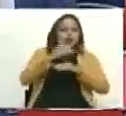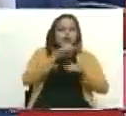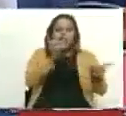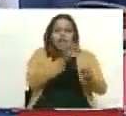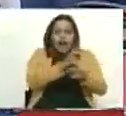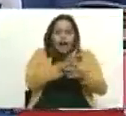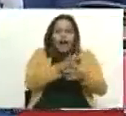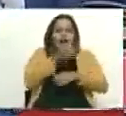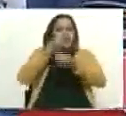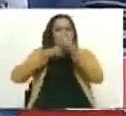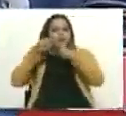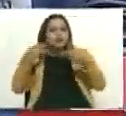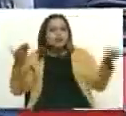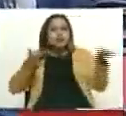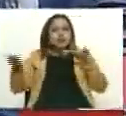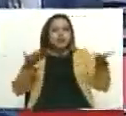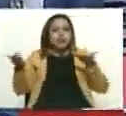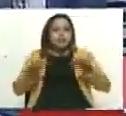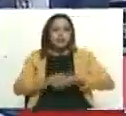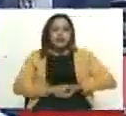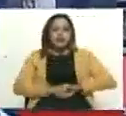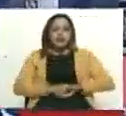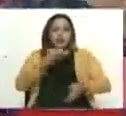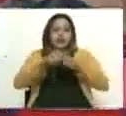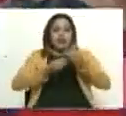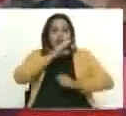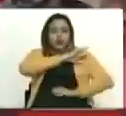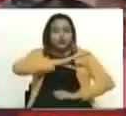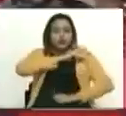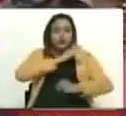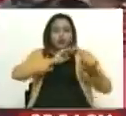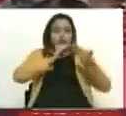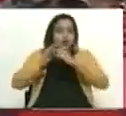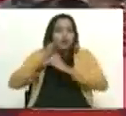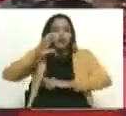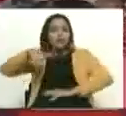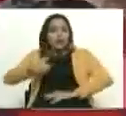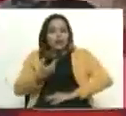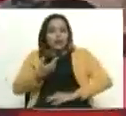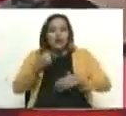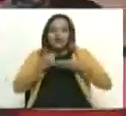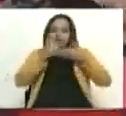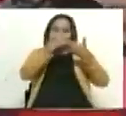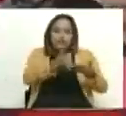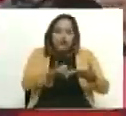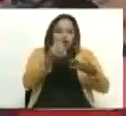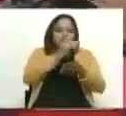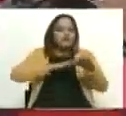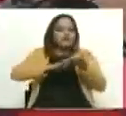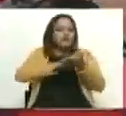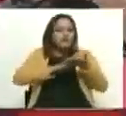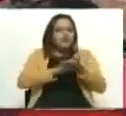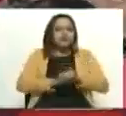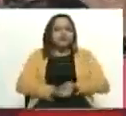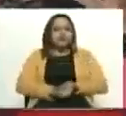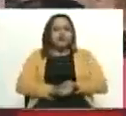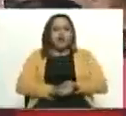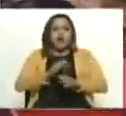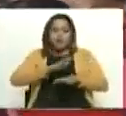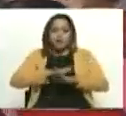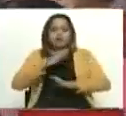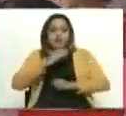y todos los servicios que se van dando dentro de los consejos comunales para poder nosotros aportar en soluciones, porque las soluciones las